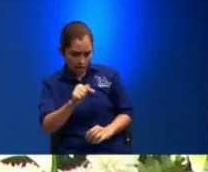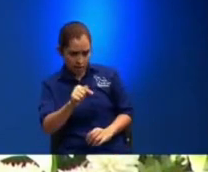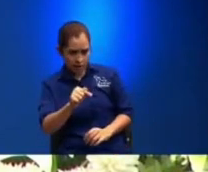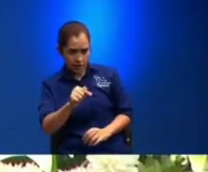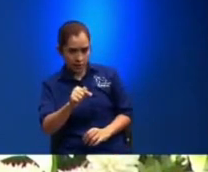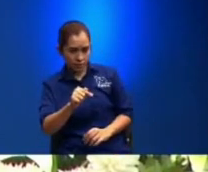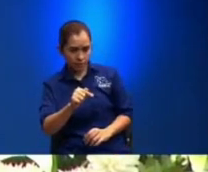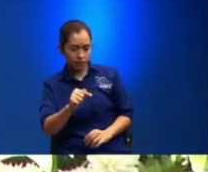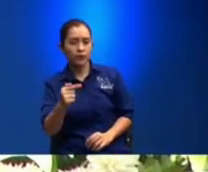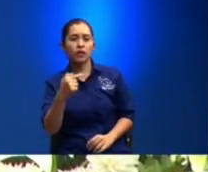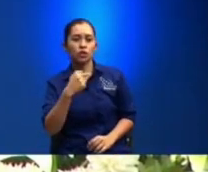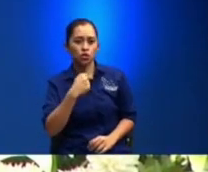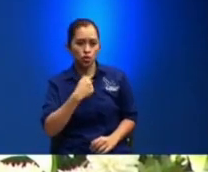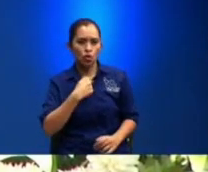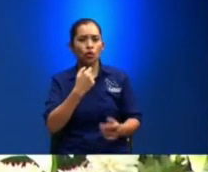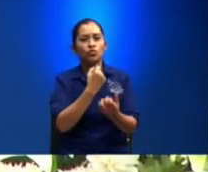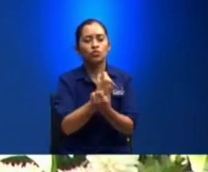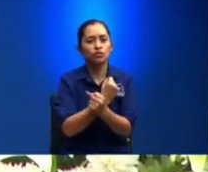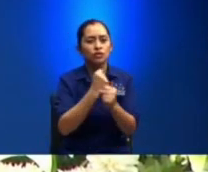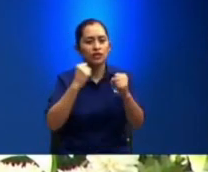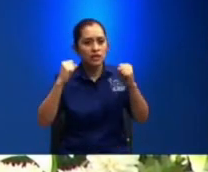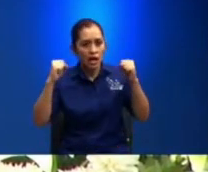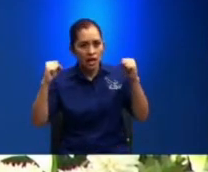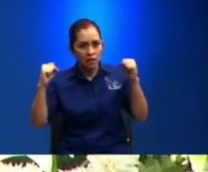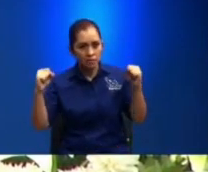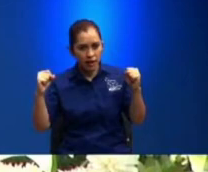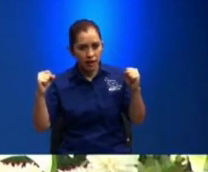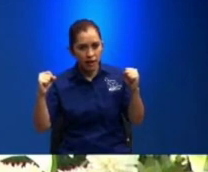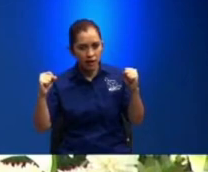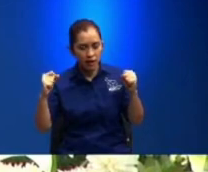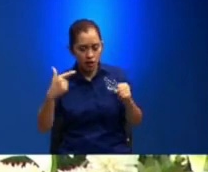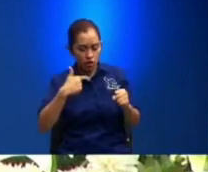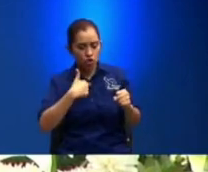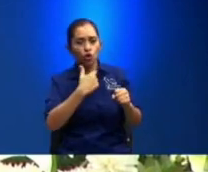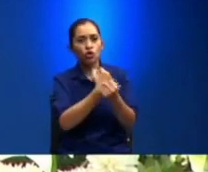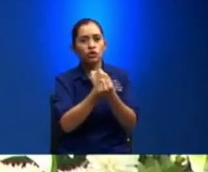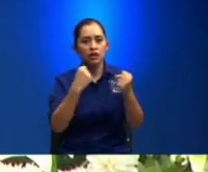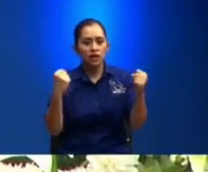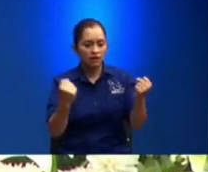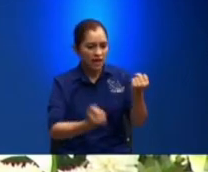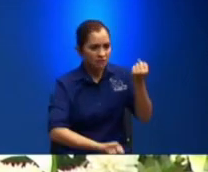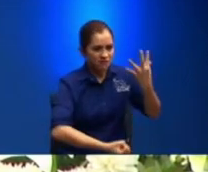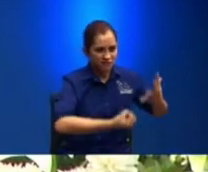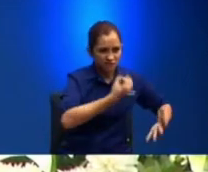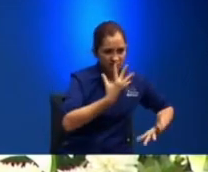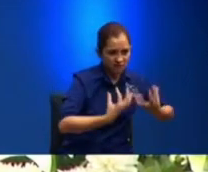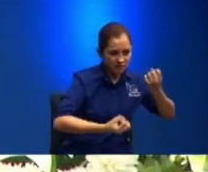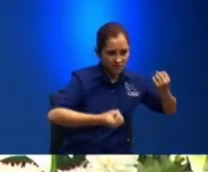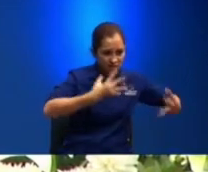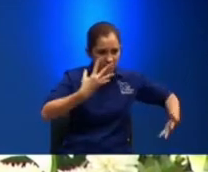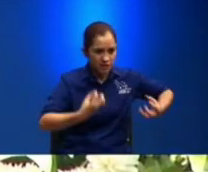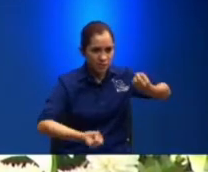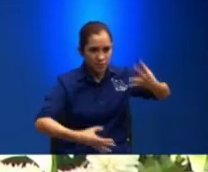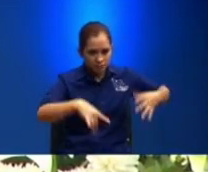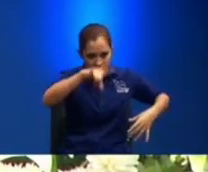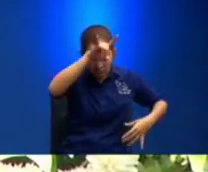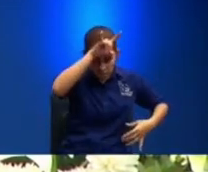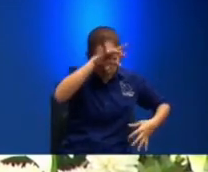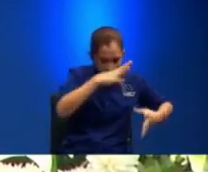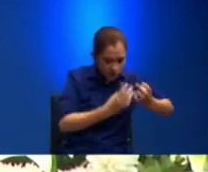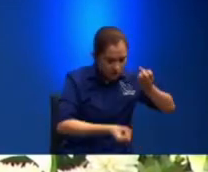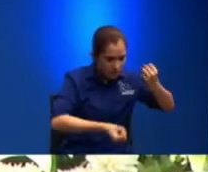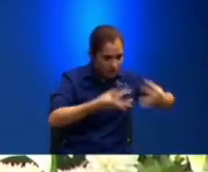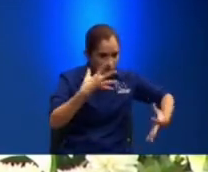que lo primero que dios nos rescata es del destino que teníamos porque mire nosotros ahora cantamos